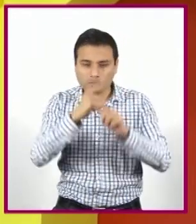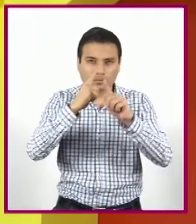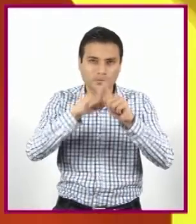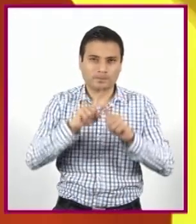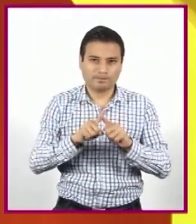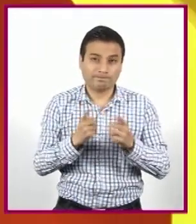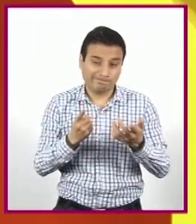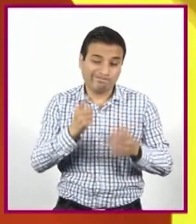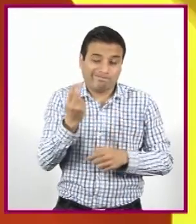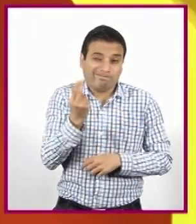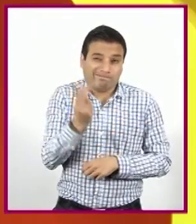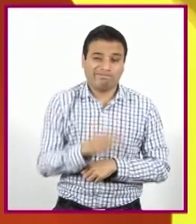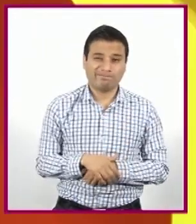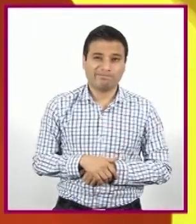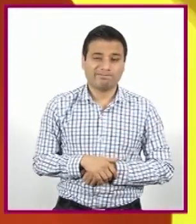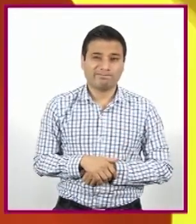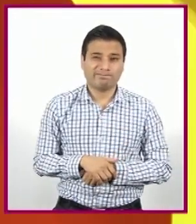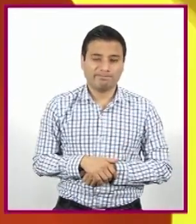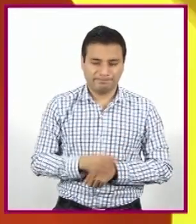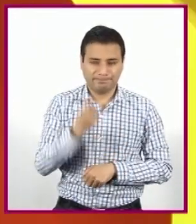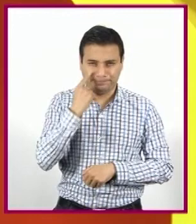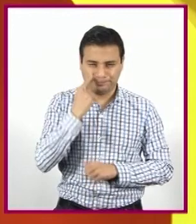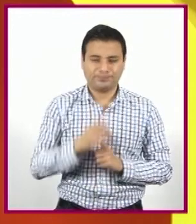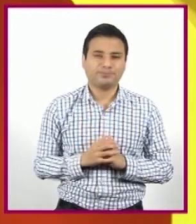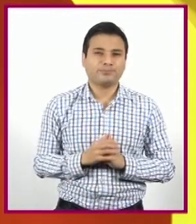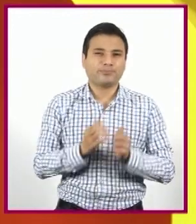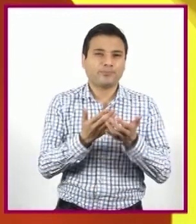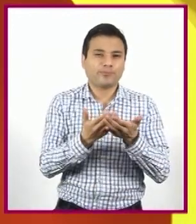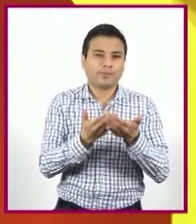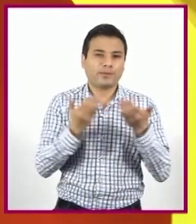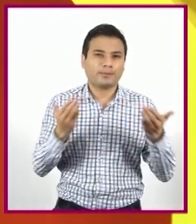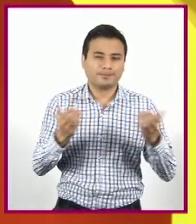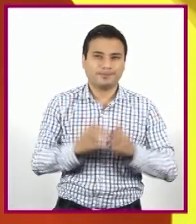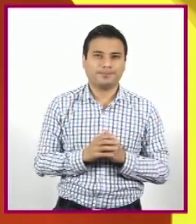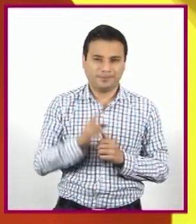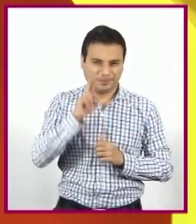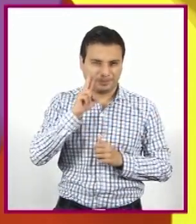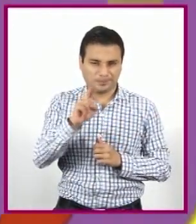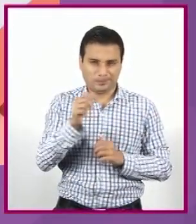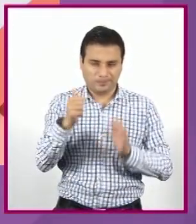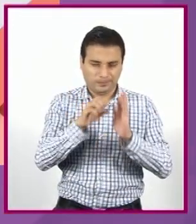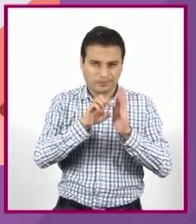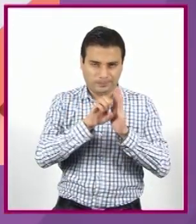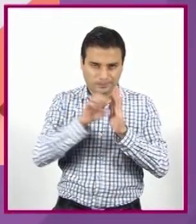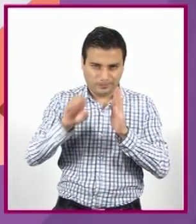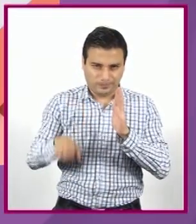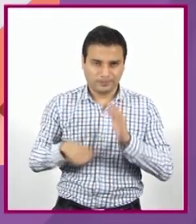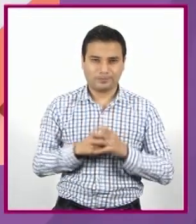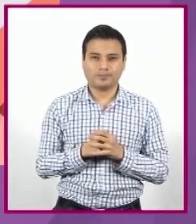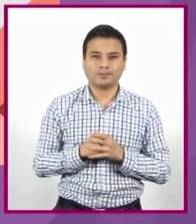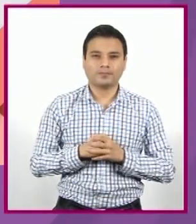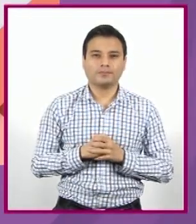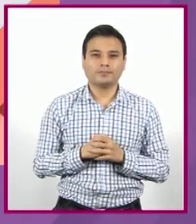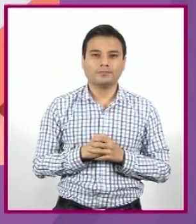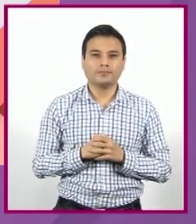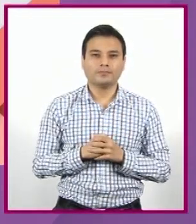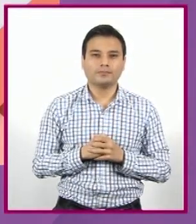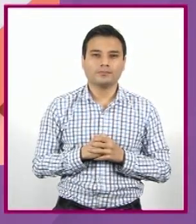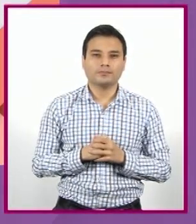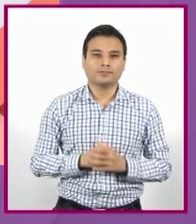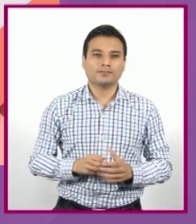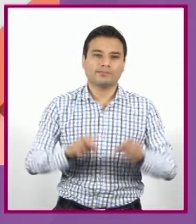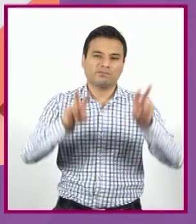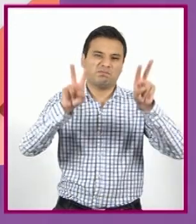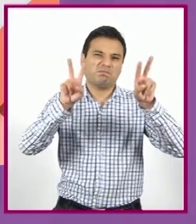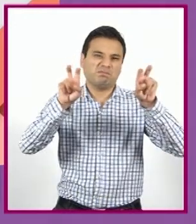lectores. Ahora los invito a que revisemos otro ejemplo. Un expreso del